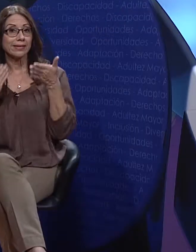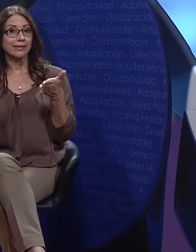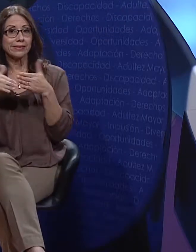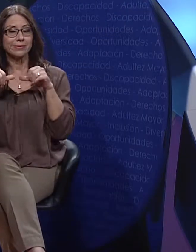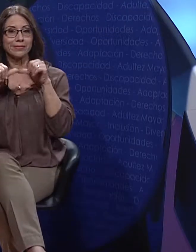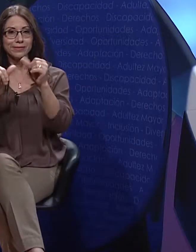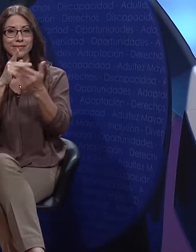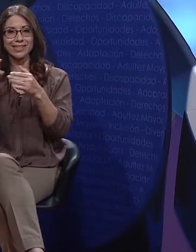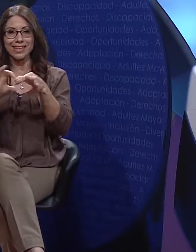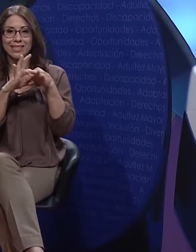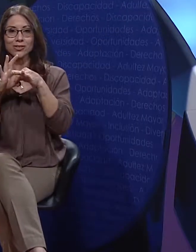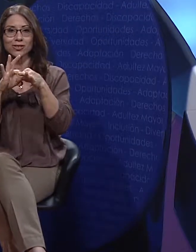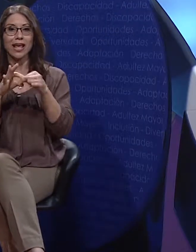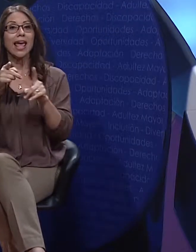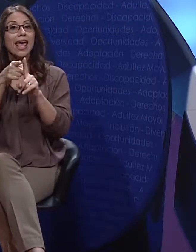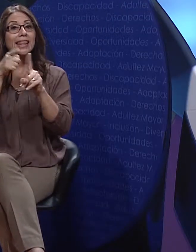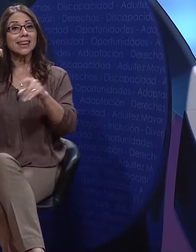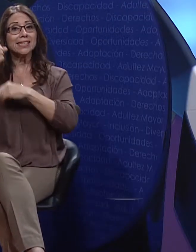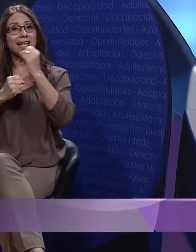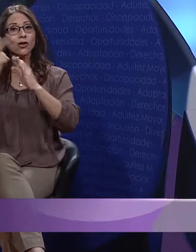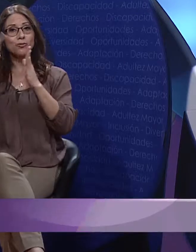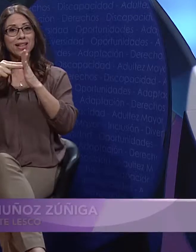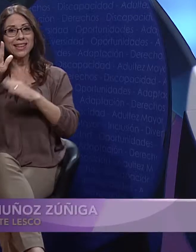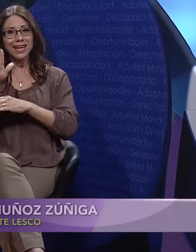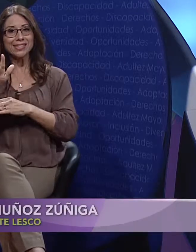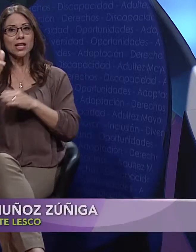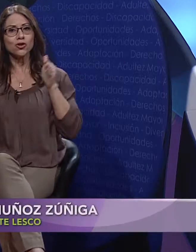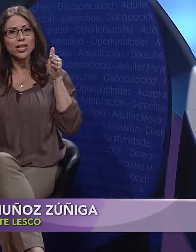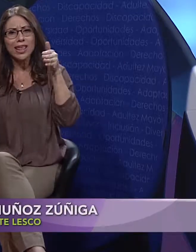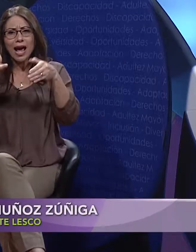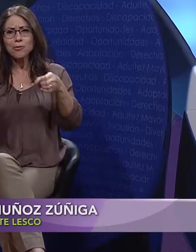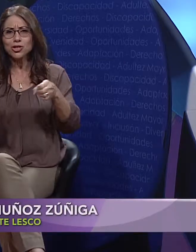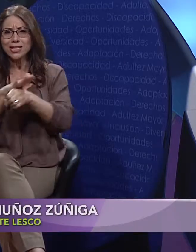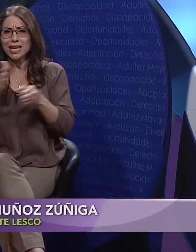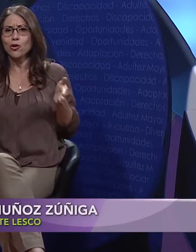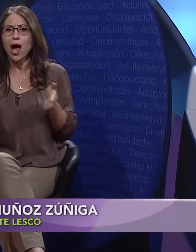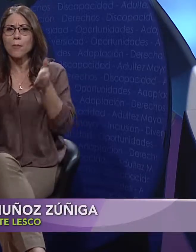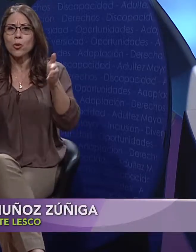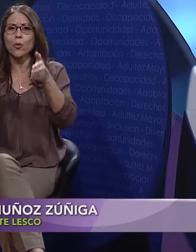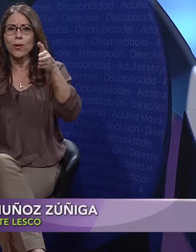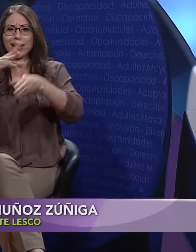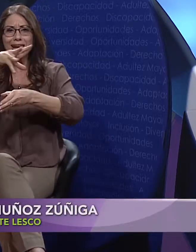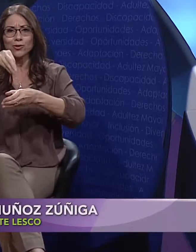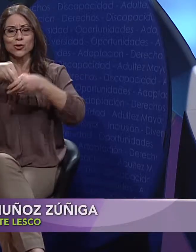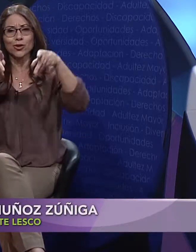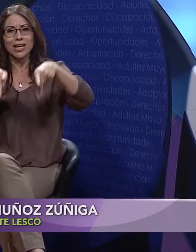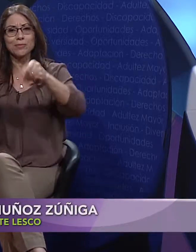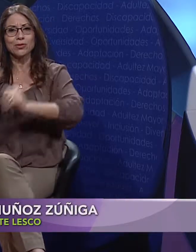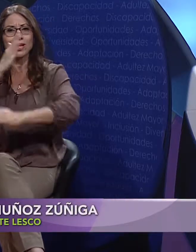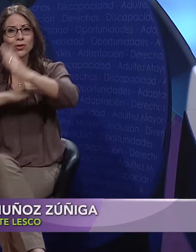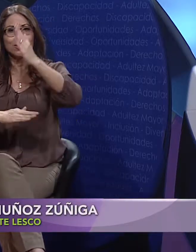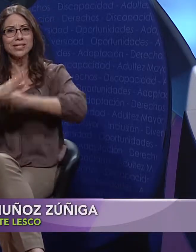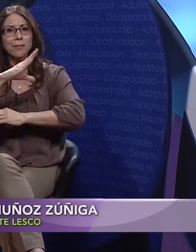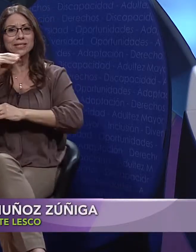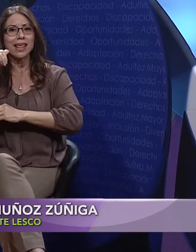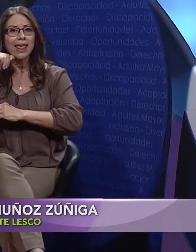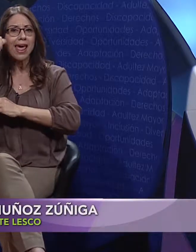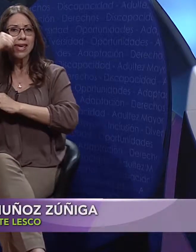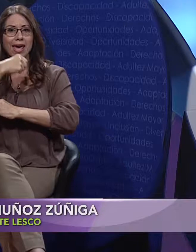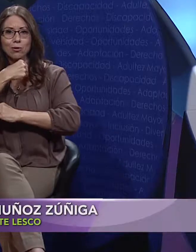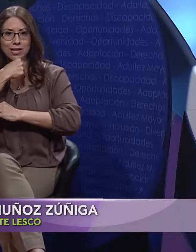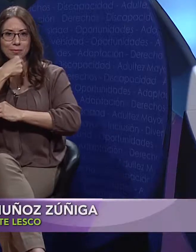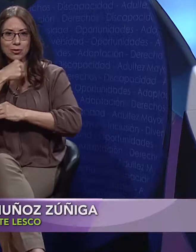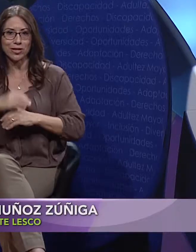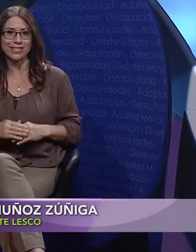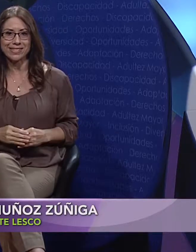Estamos de regreso en Nexos. Desde el 2003 nos dedicamos de lleno a promover la inclusión de las personas con discapacidad